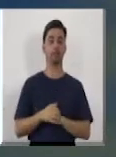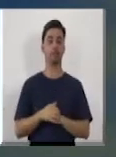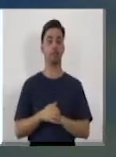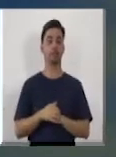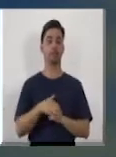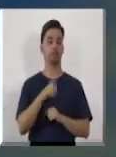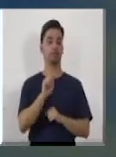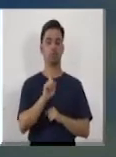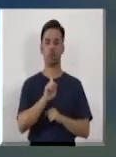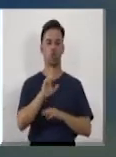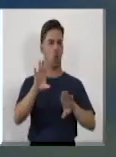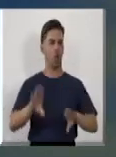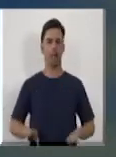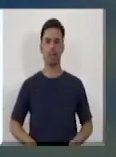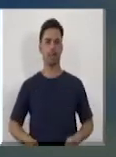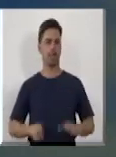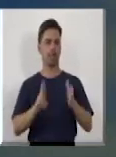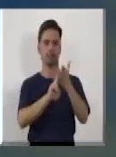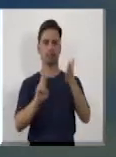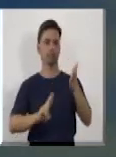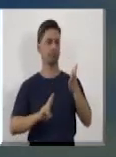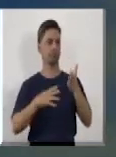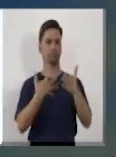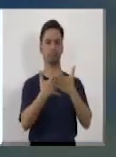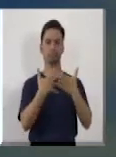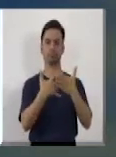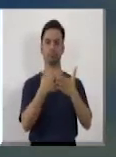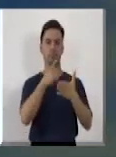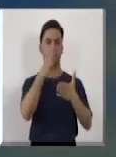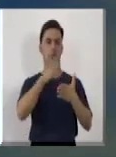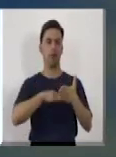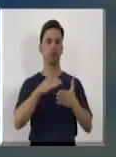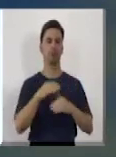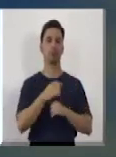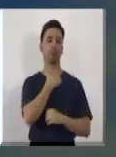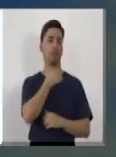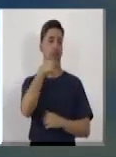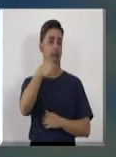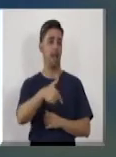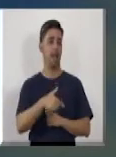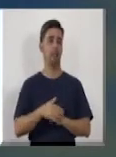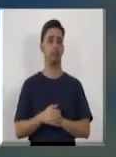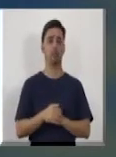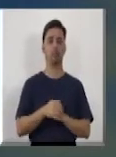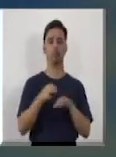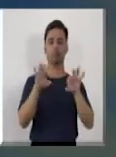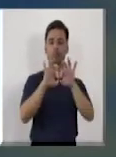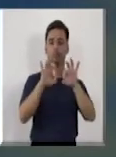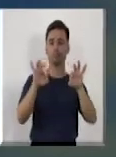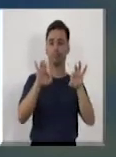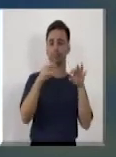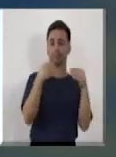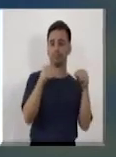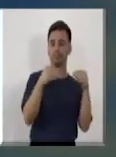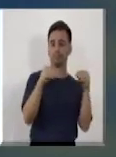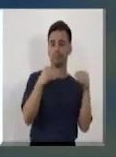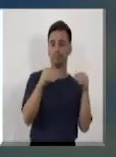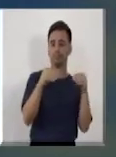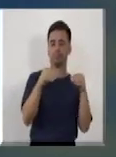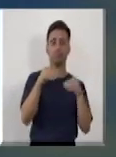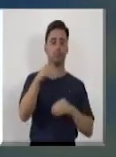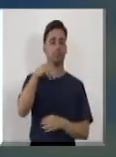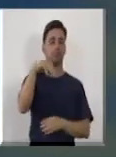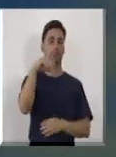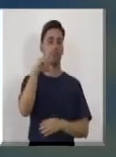su desplazamiento hacia otras partes del cuerpo o a otros cuerpos. Ejemplo, el caucho, los plásticos, el vidrio,